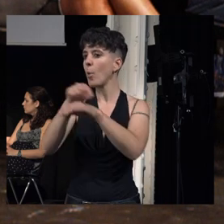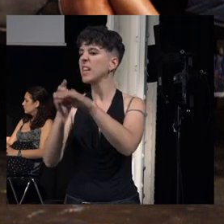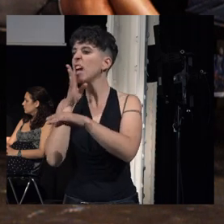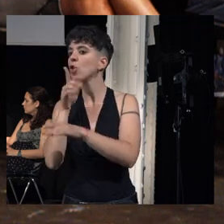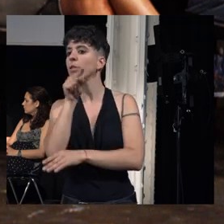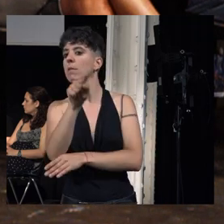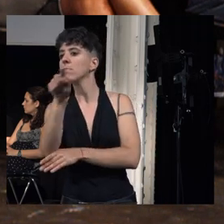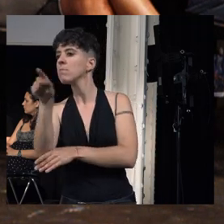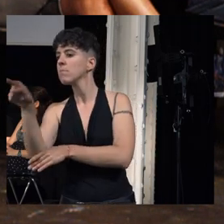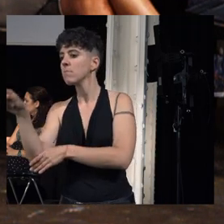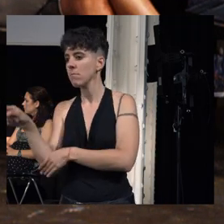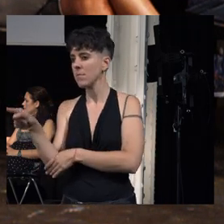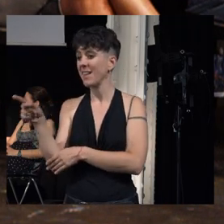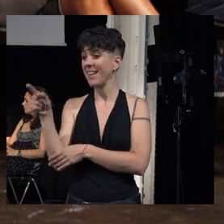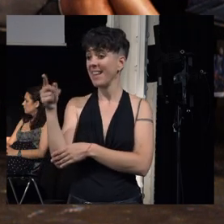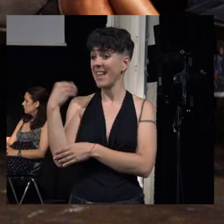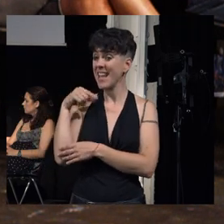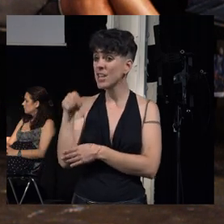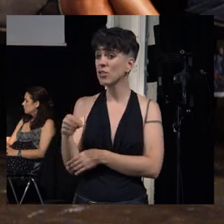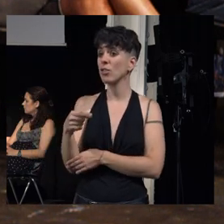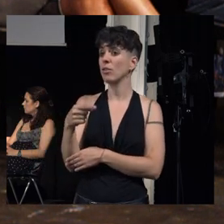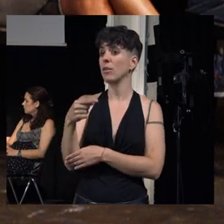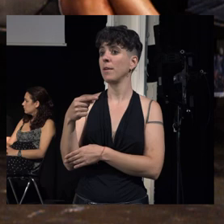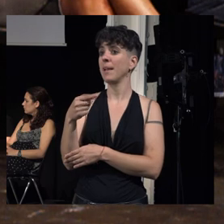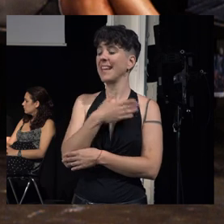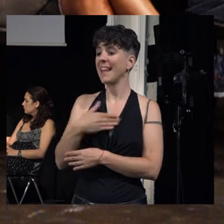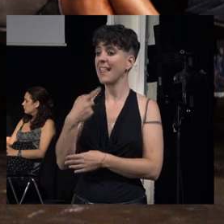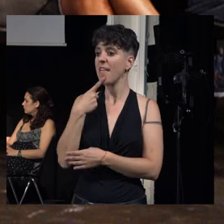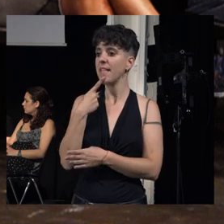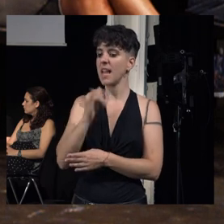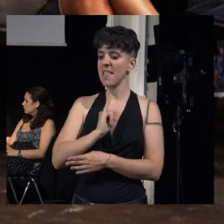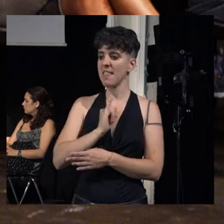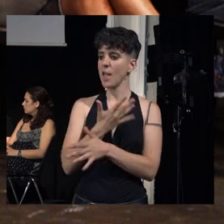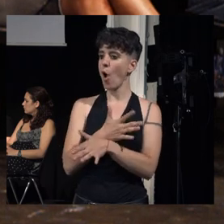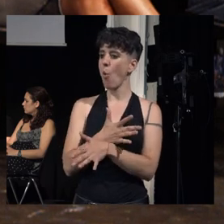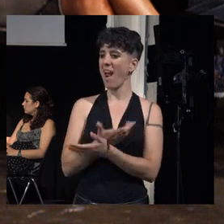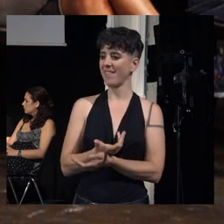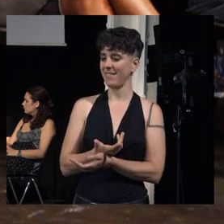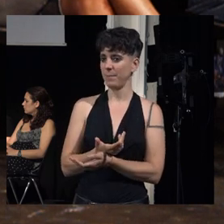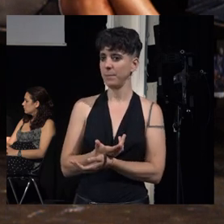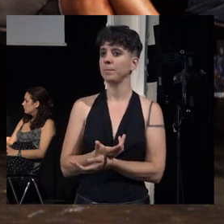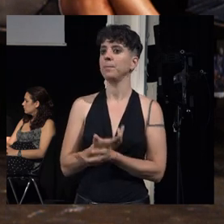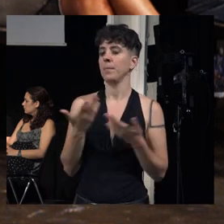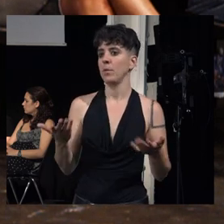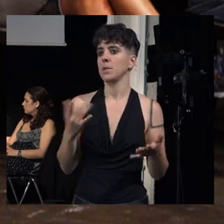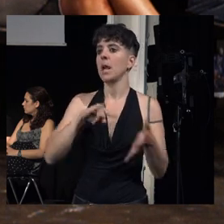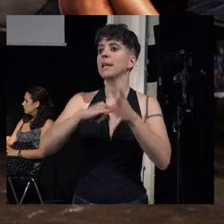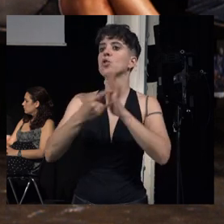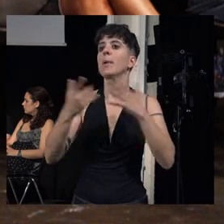políticas. Y eso implica jugar con la identidad. Entonces, ¿cómo hemos resuelto